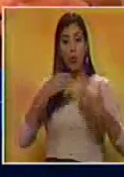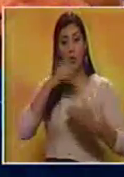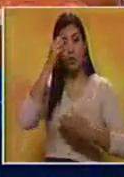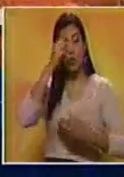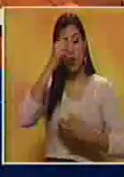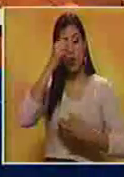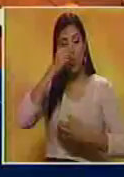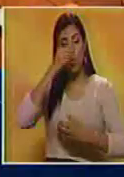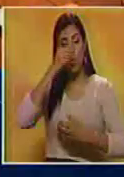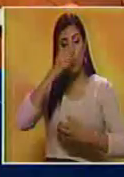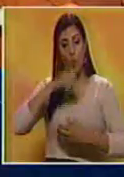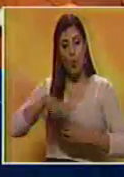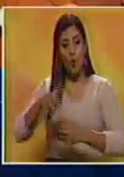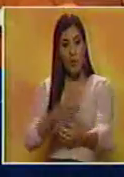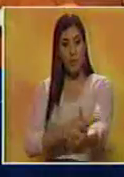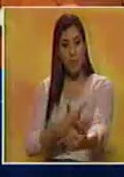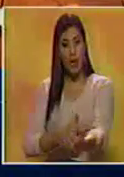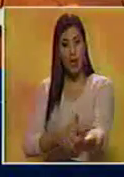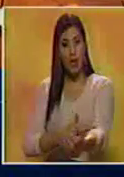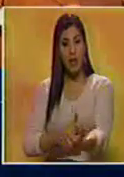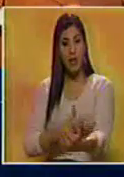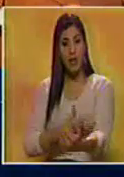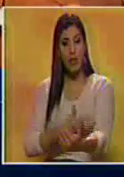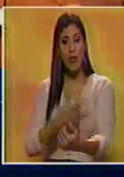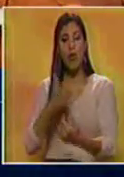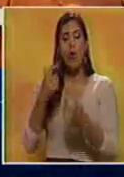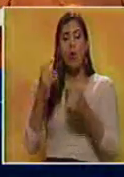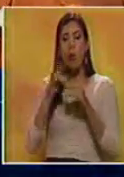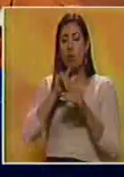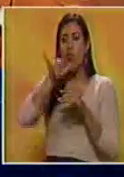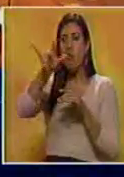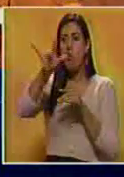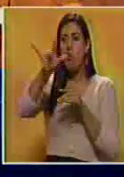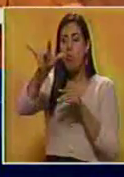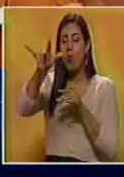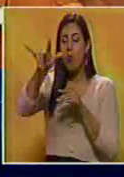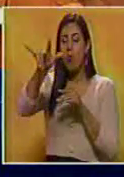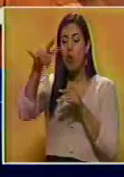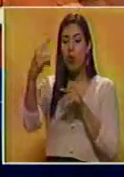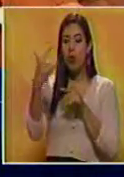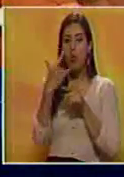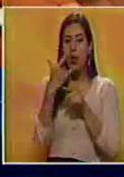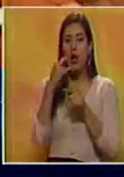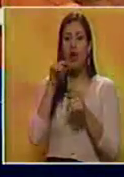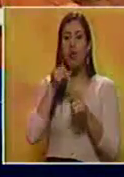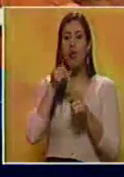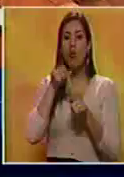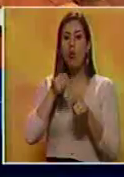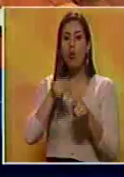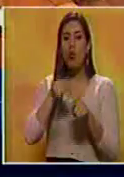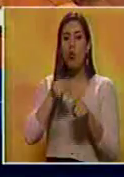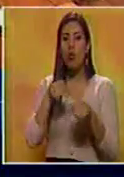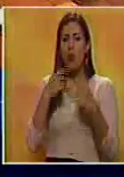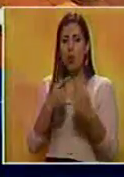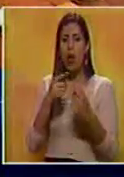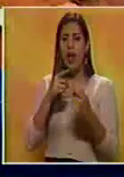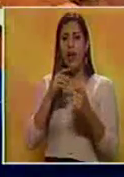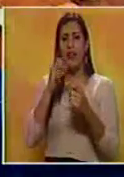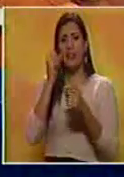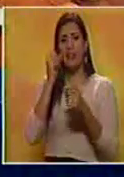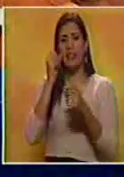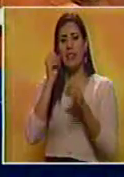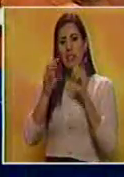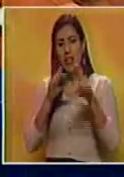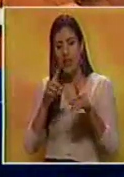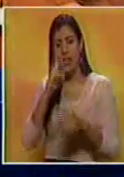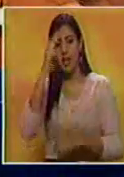pueblos hermanos. Vuelos que van a conectar San Vicente, la Granadina, con Trinidad,